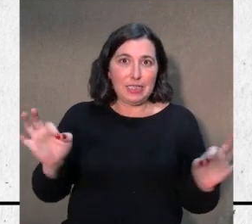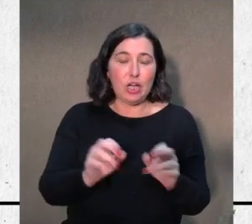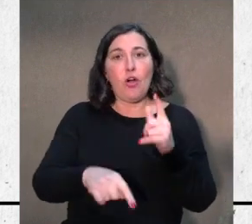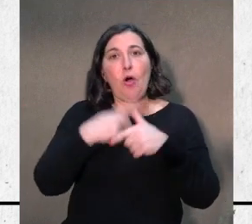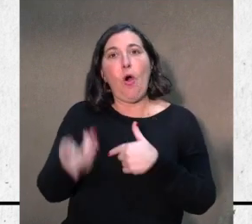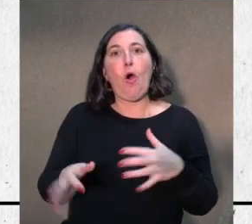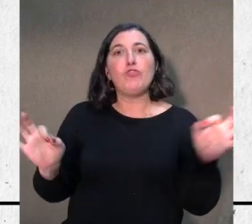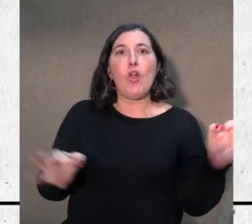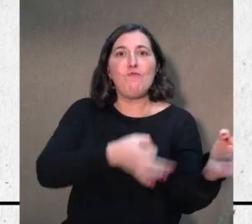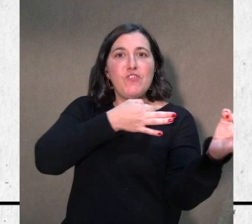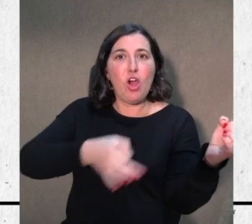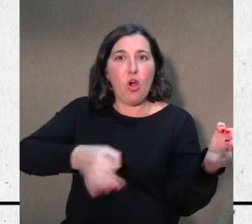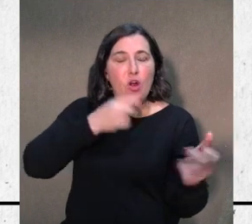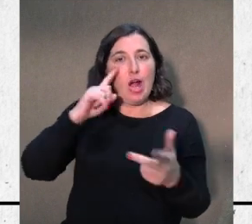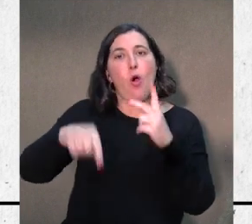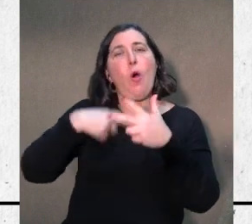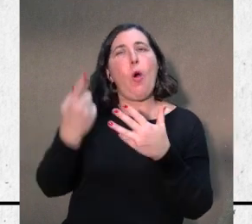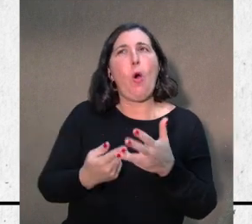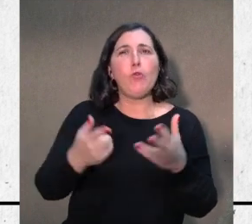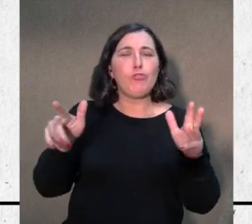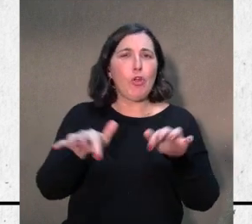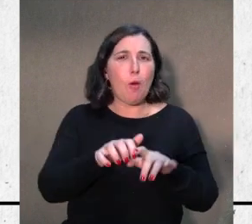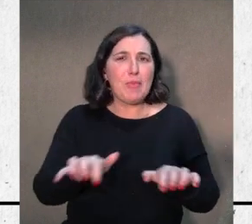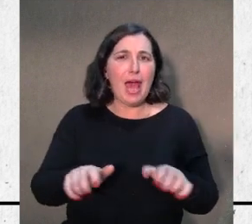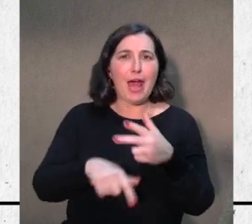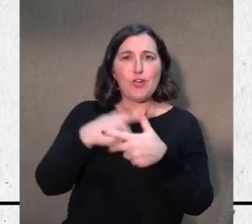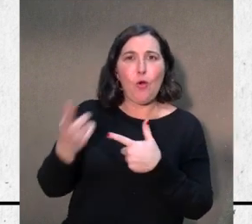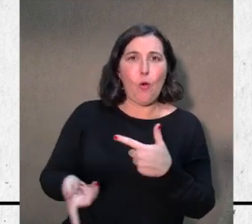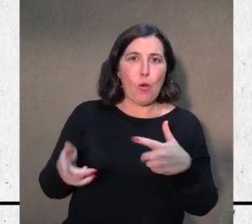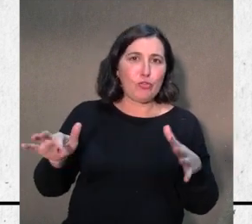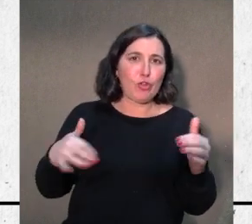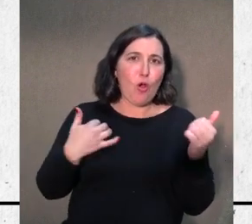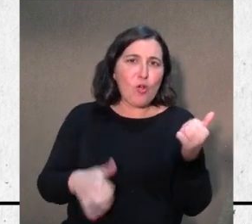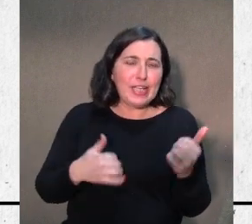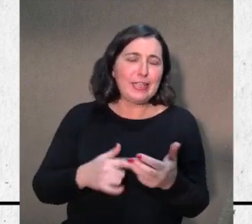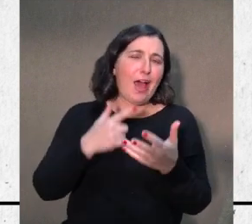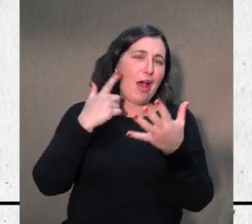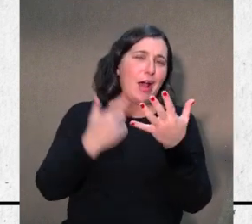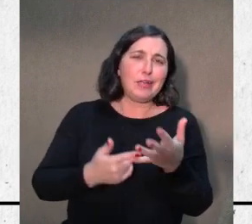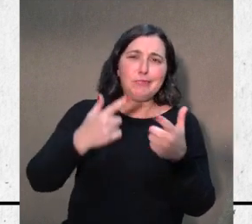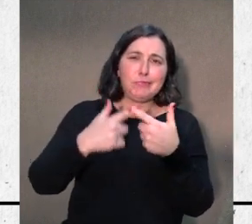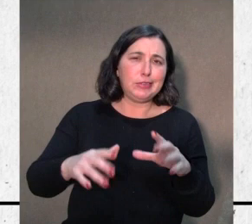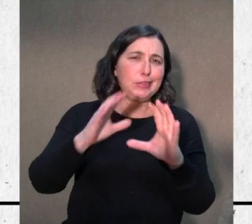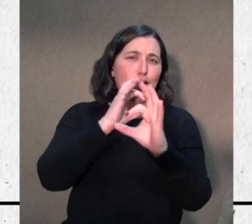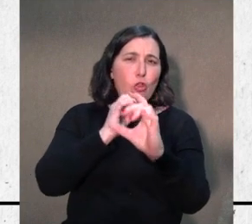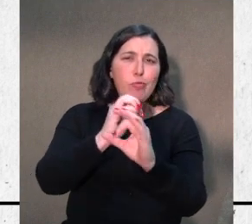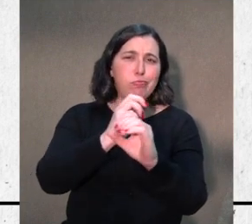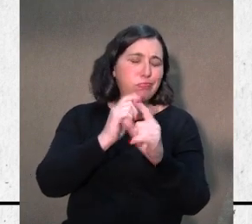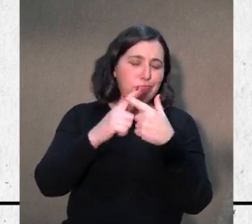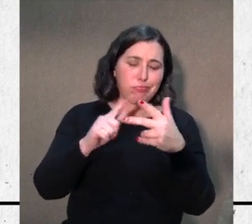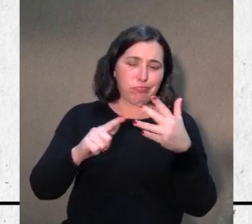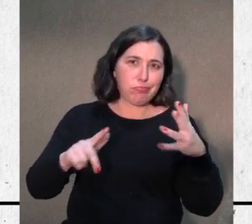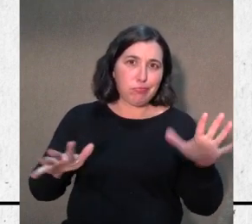guitarra, contrabajo, trompeta, estudió todo un poco. Y otro más que también estudió viola, pero bueno, ellos dos no se